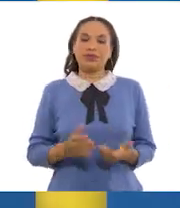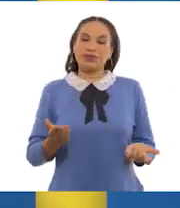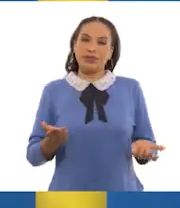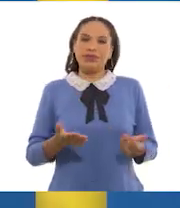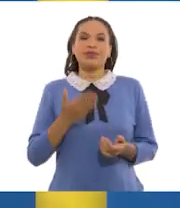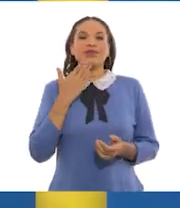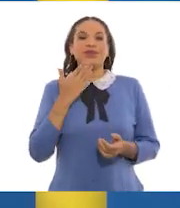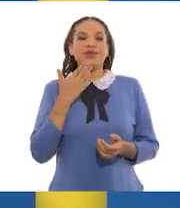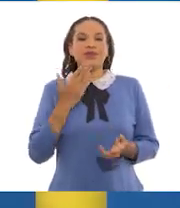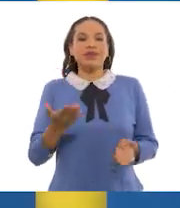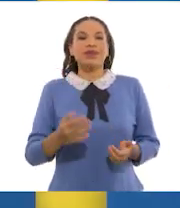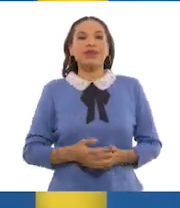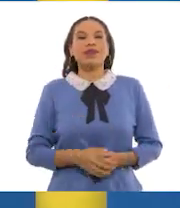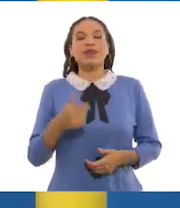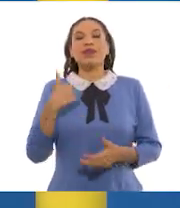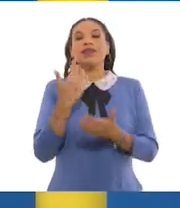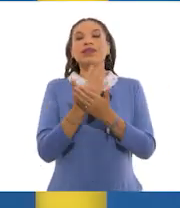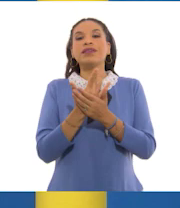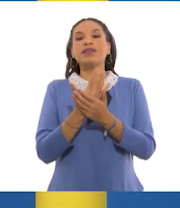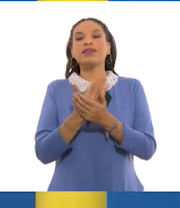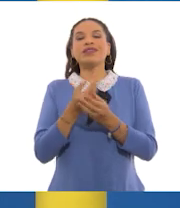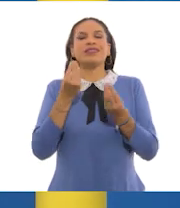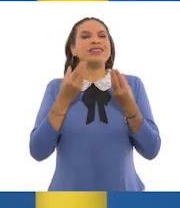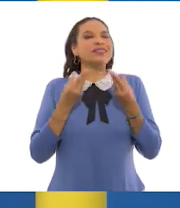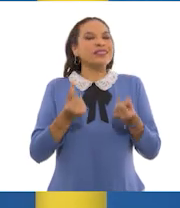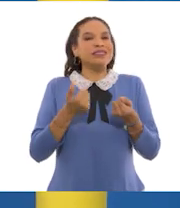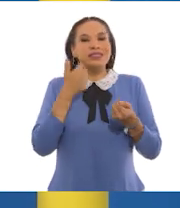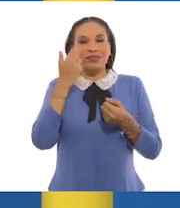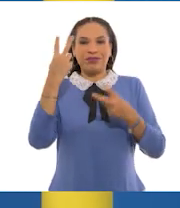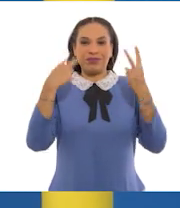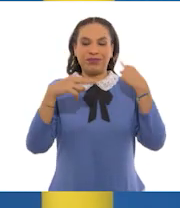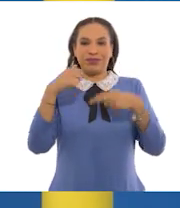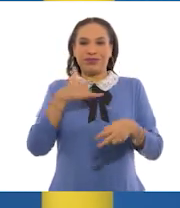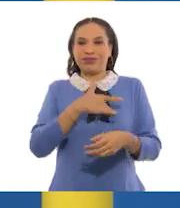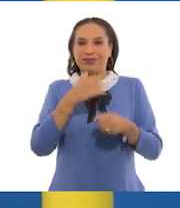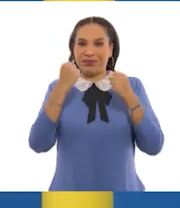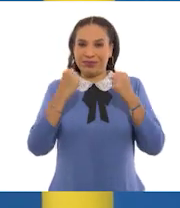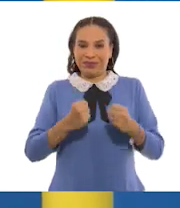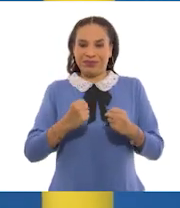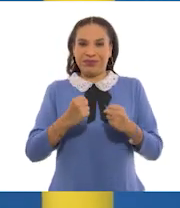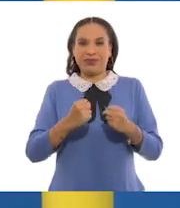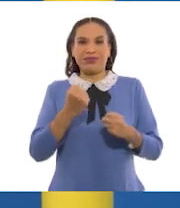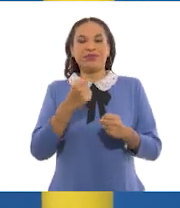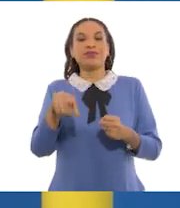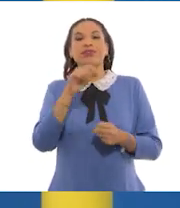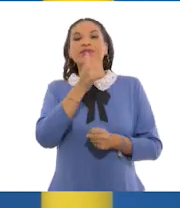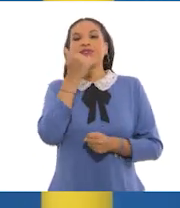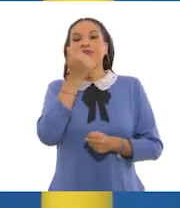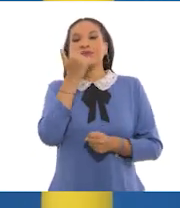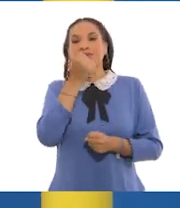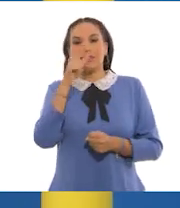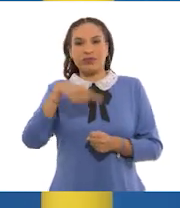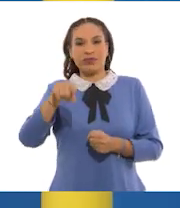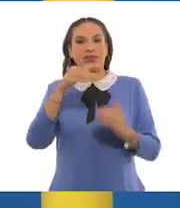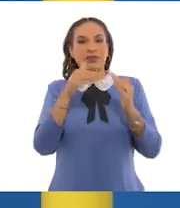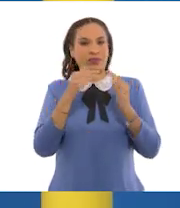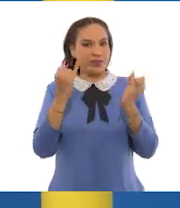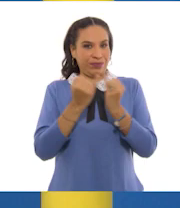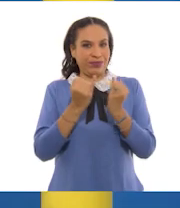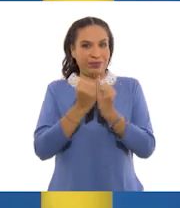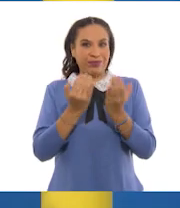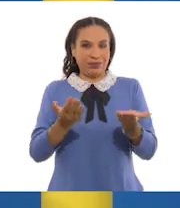Bueno, está bien. Voy a esperar con muchas ansias ese viaje y estoy seguro que las alumnas y los alumnos ahí en casita también,